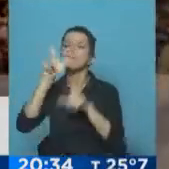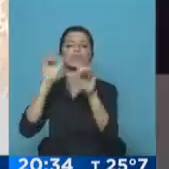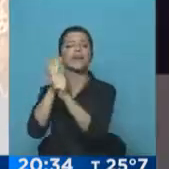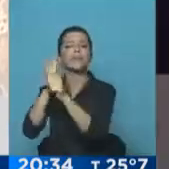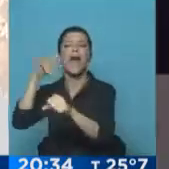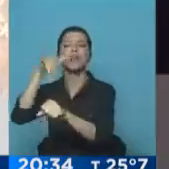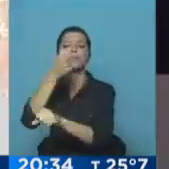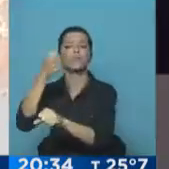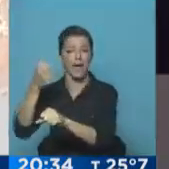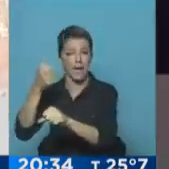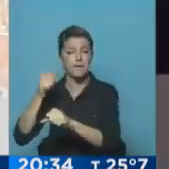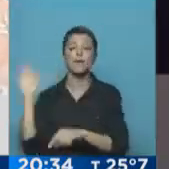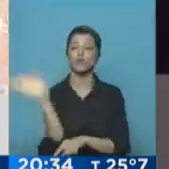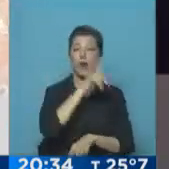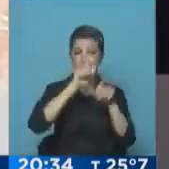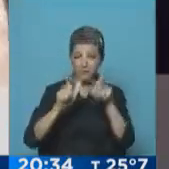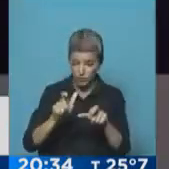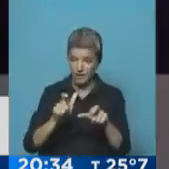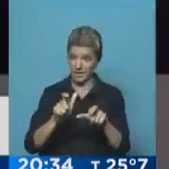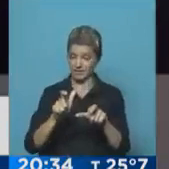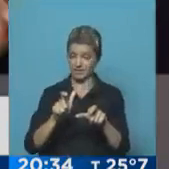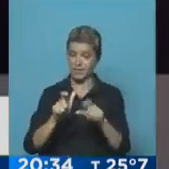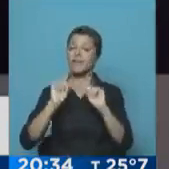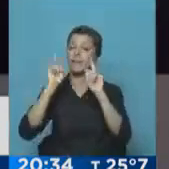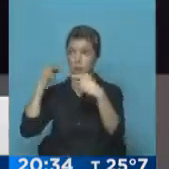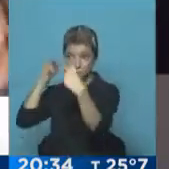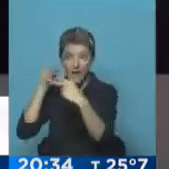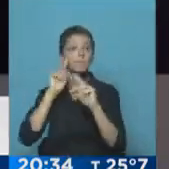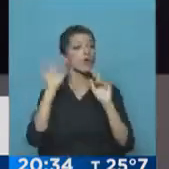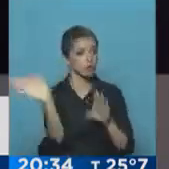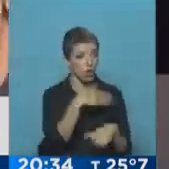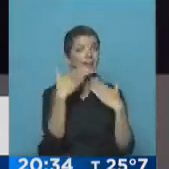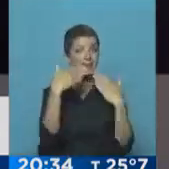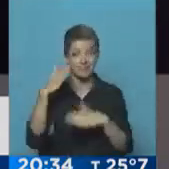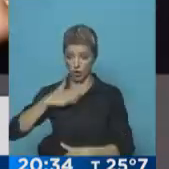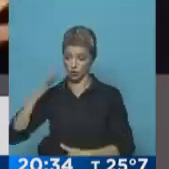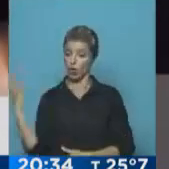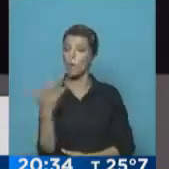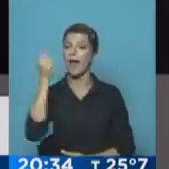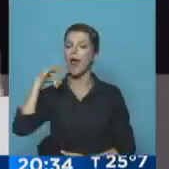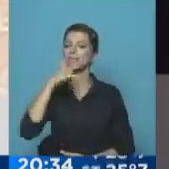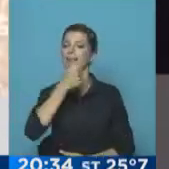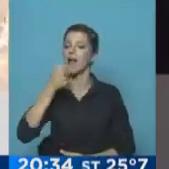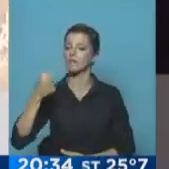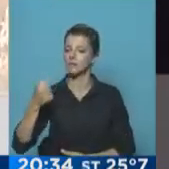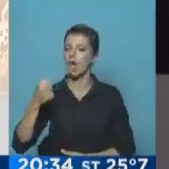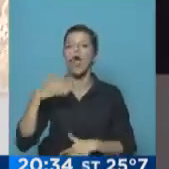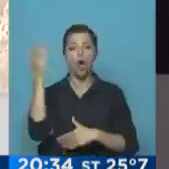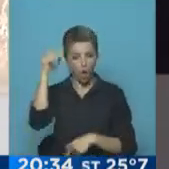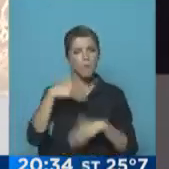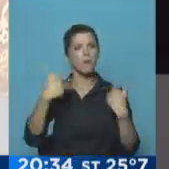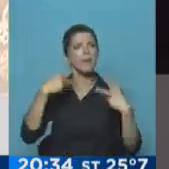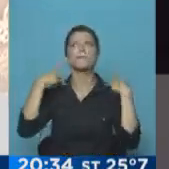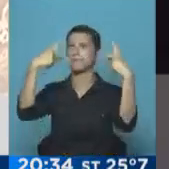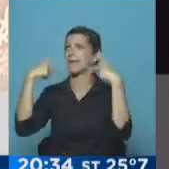a todos los argentinos que, gracias a la recuperación de nuestra línea de bandera, pueden